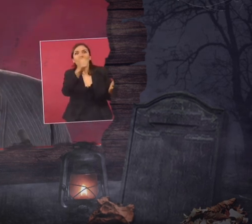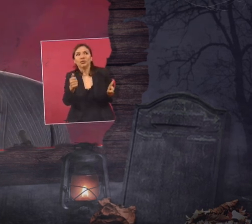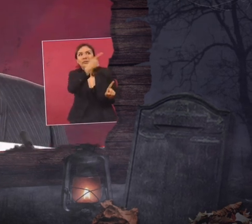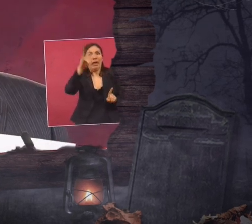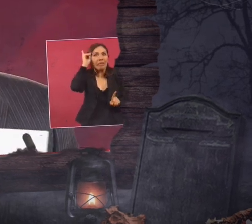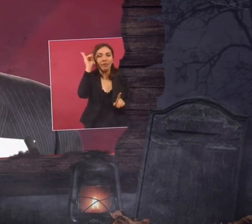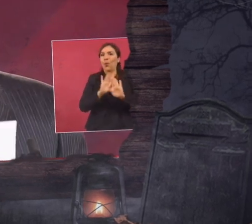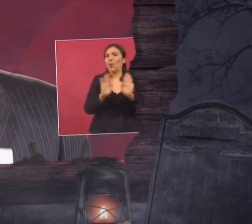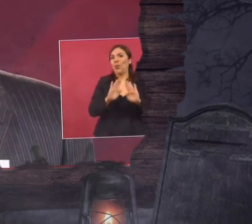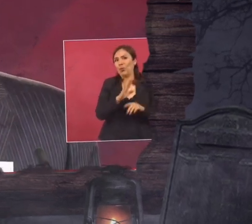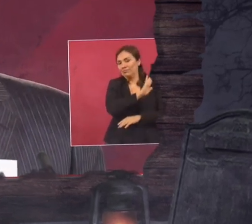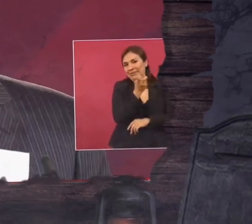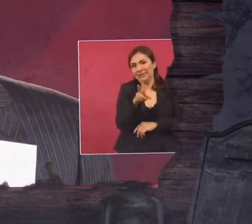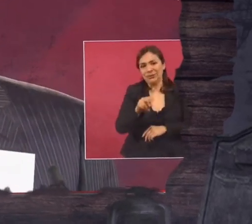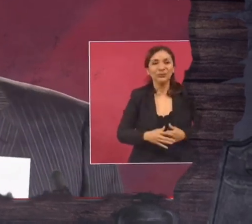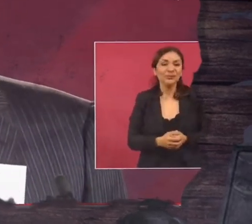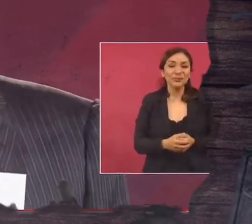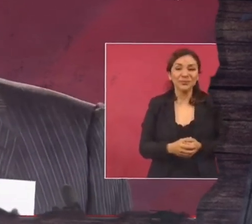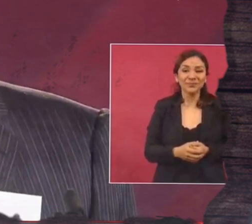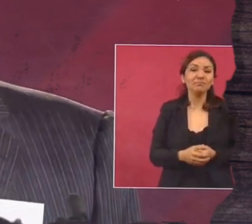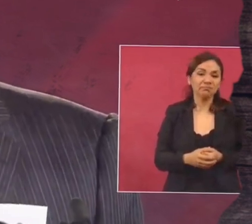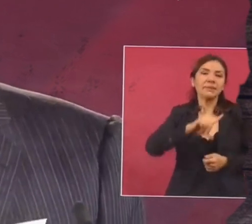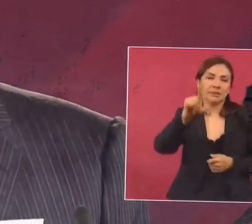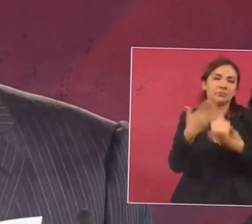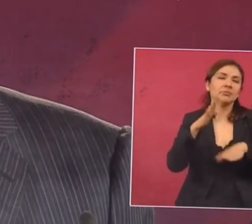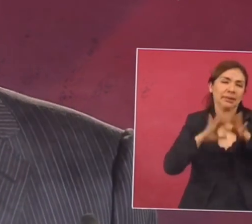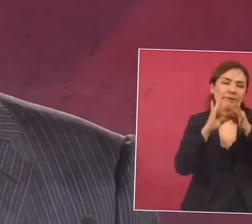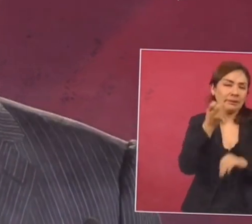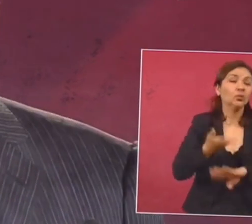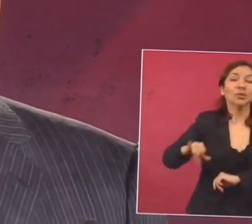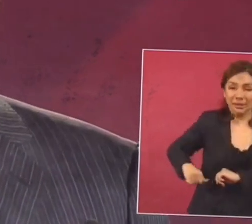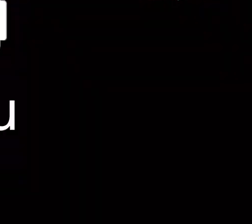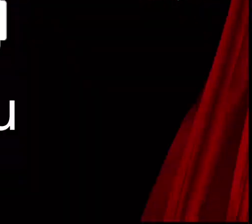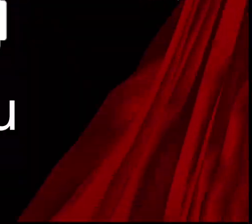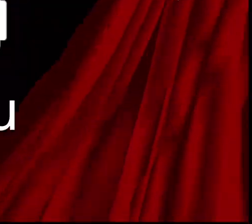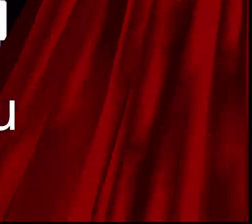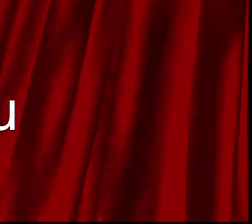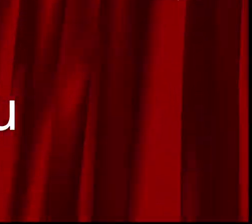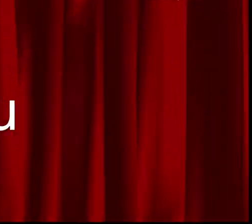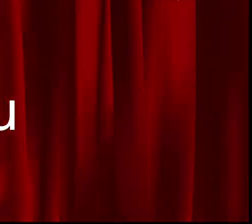los demonios eso si no O sea pero ya vamos a hablar de eso porque es interesantísimo ese tema